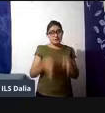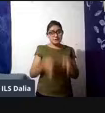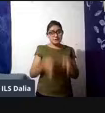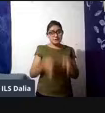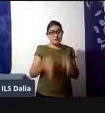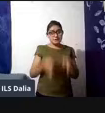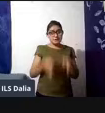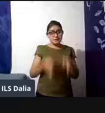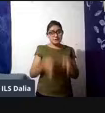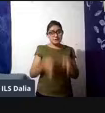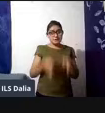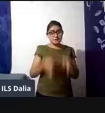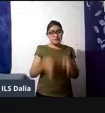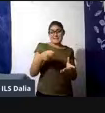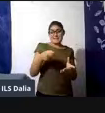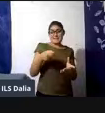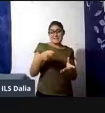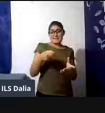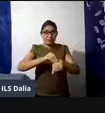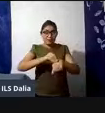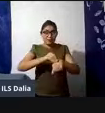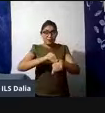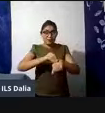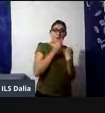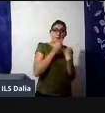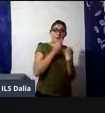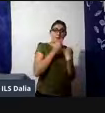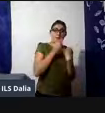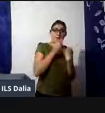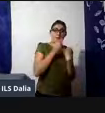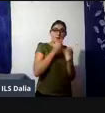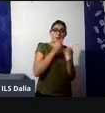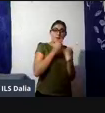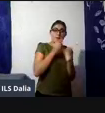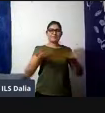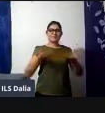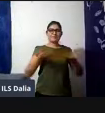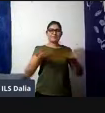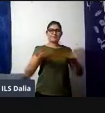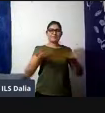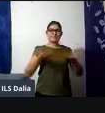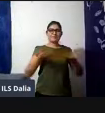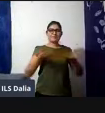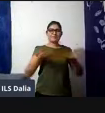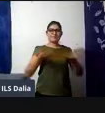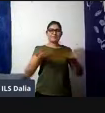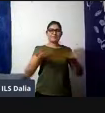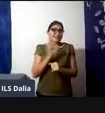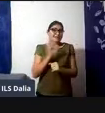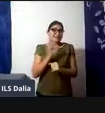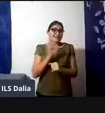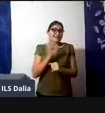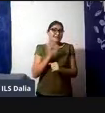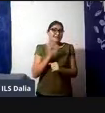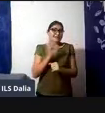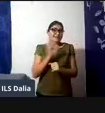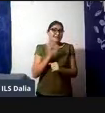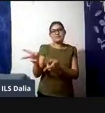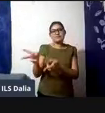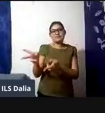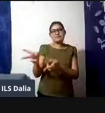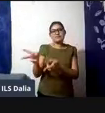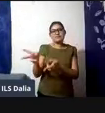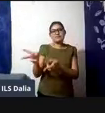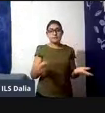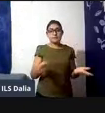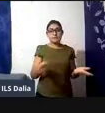nadie va a usar las cosas que tú digas es hablándolas en persona, ahora sí, el afectado o